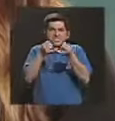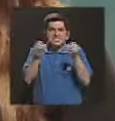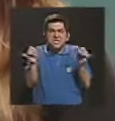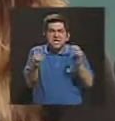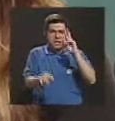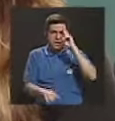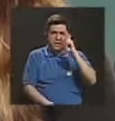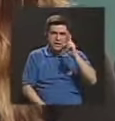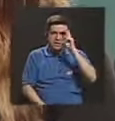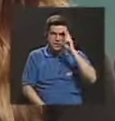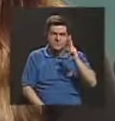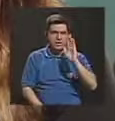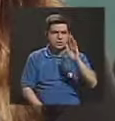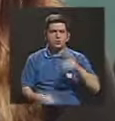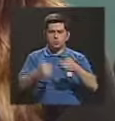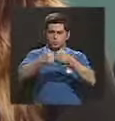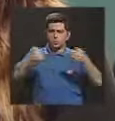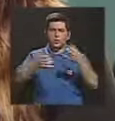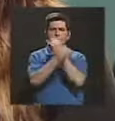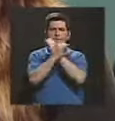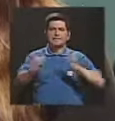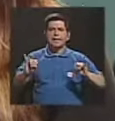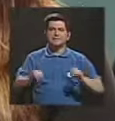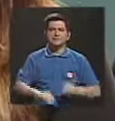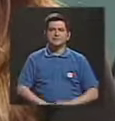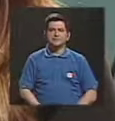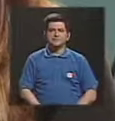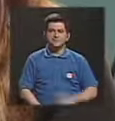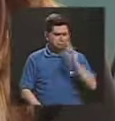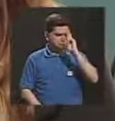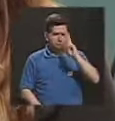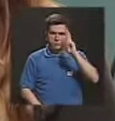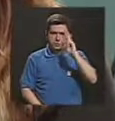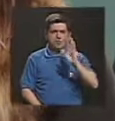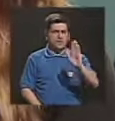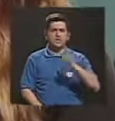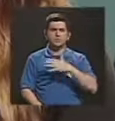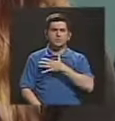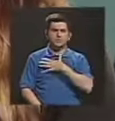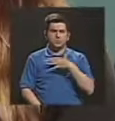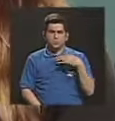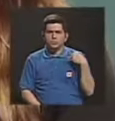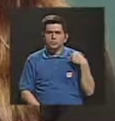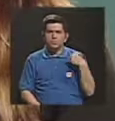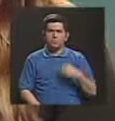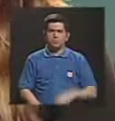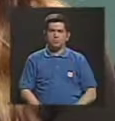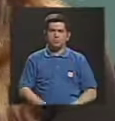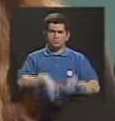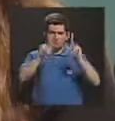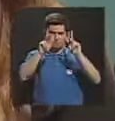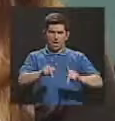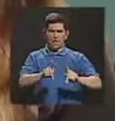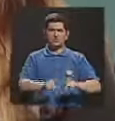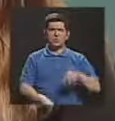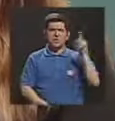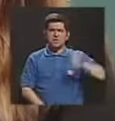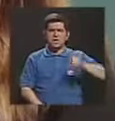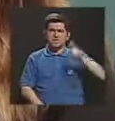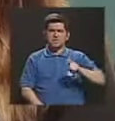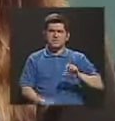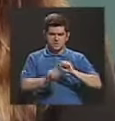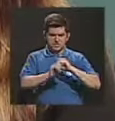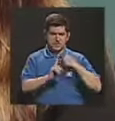se respete su autonomía, sin que respetemos sus gustos inclusive. Son personas que necesitan